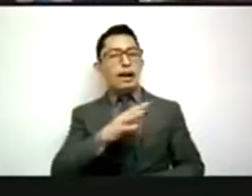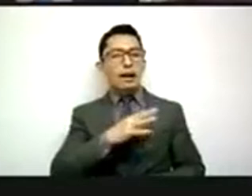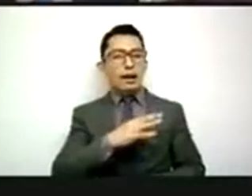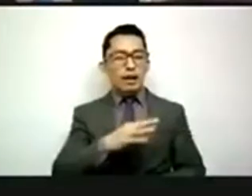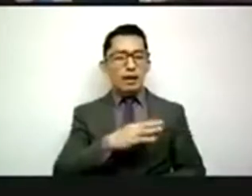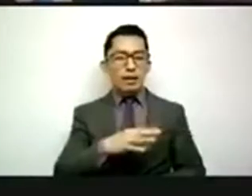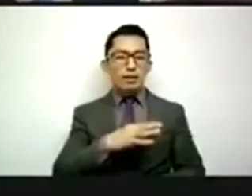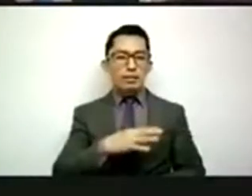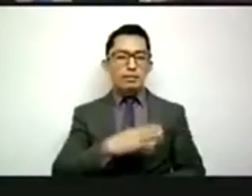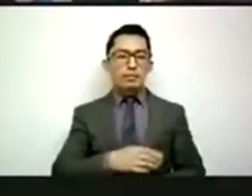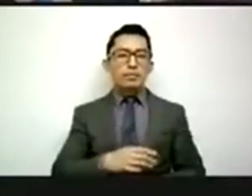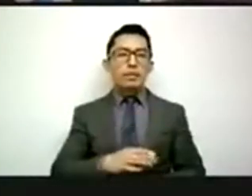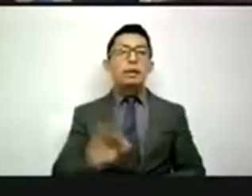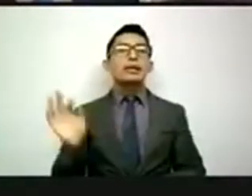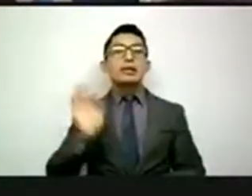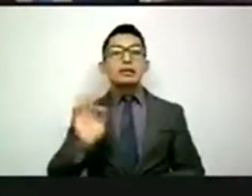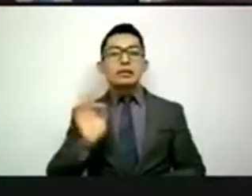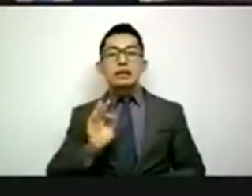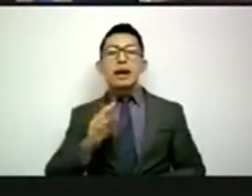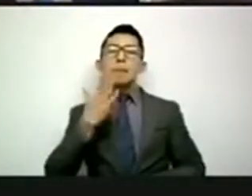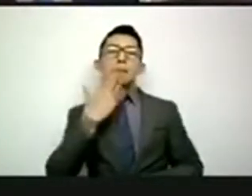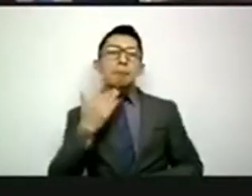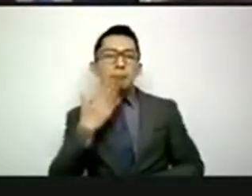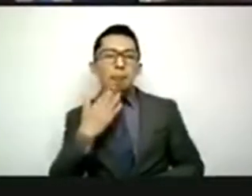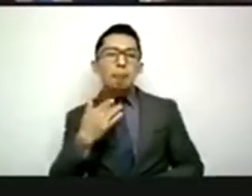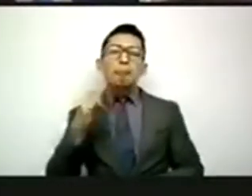actitudes condescendientes, en